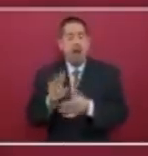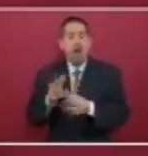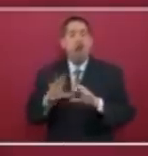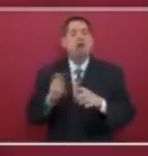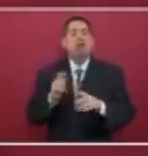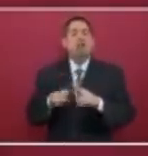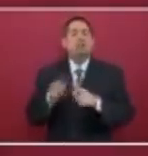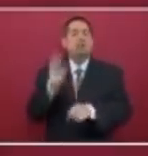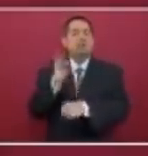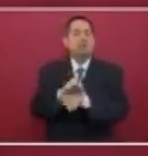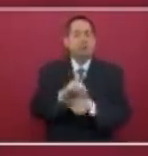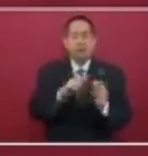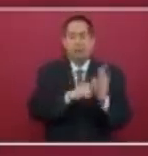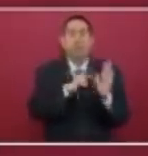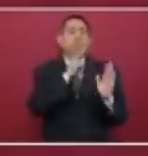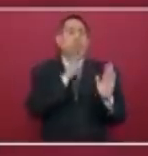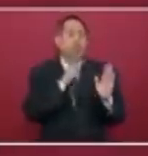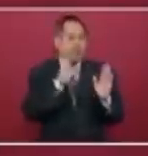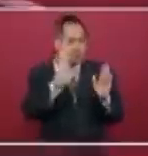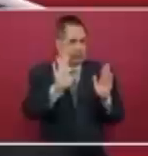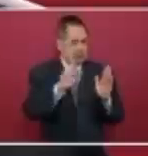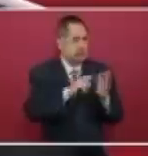de pemex